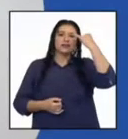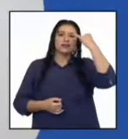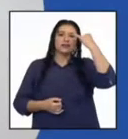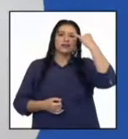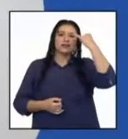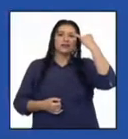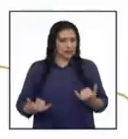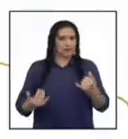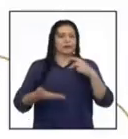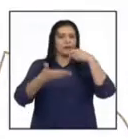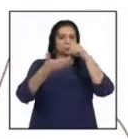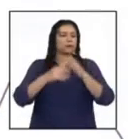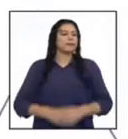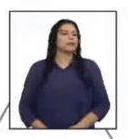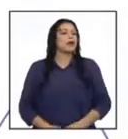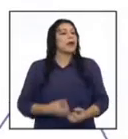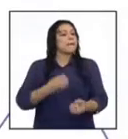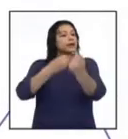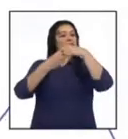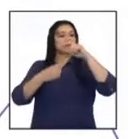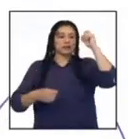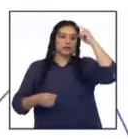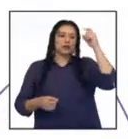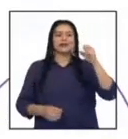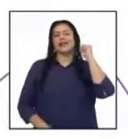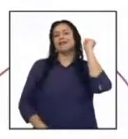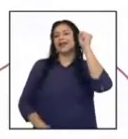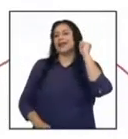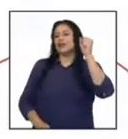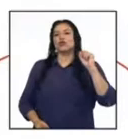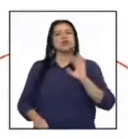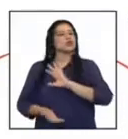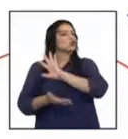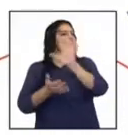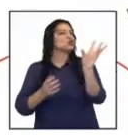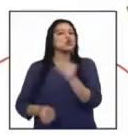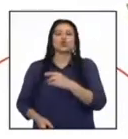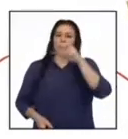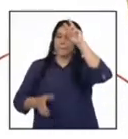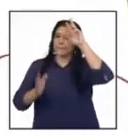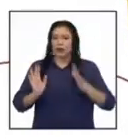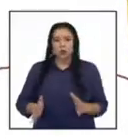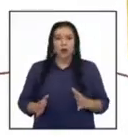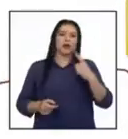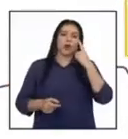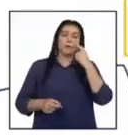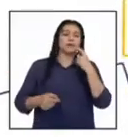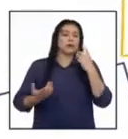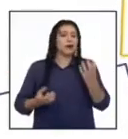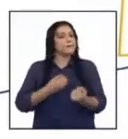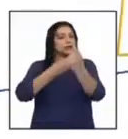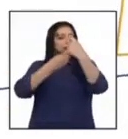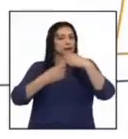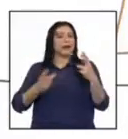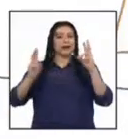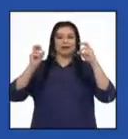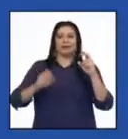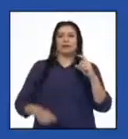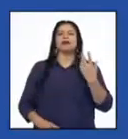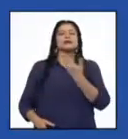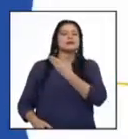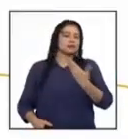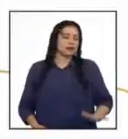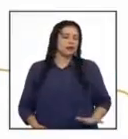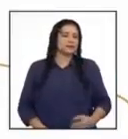hoy. Participación política es el derecho que tiene todo ciudadano o ciudadana a participar en asuntos públicos.